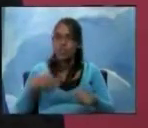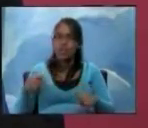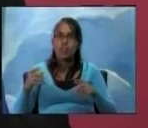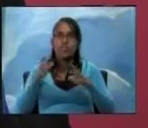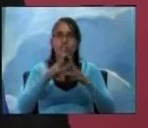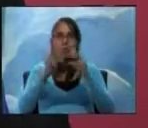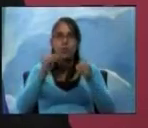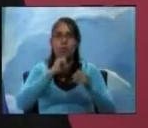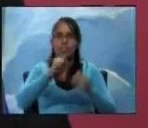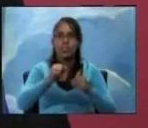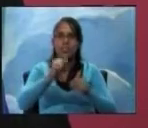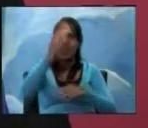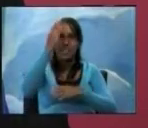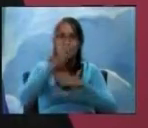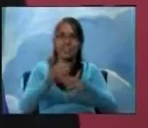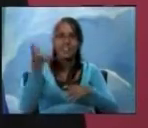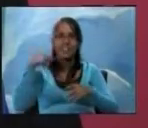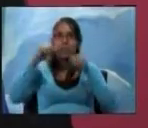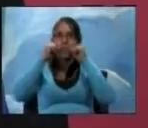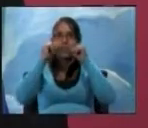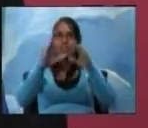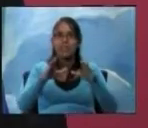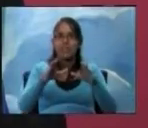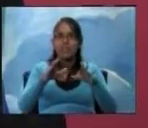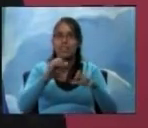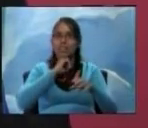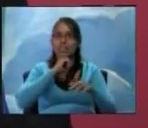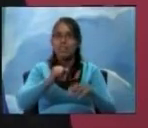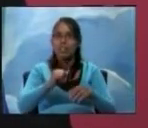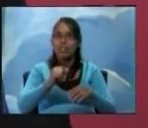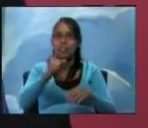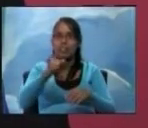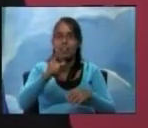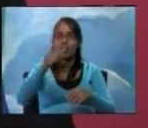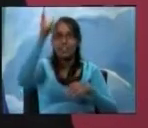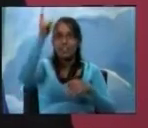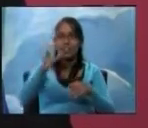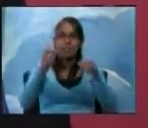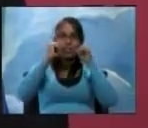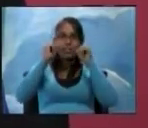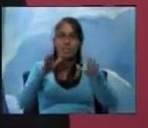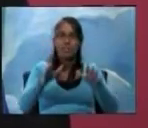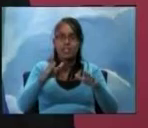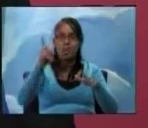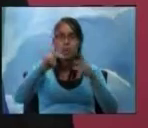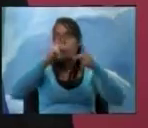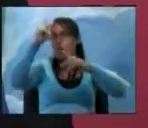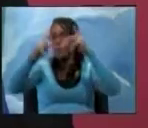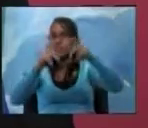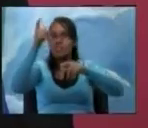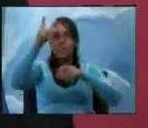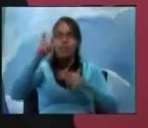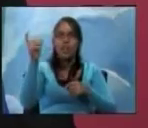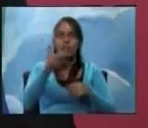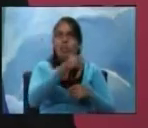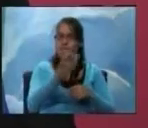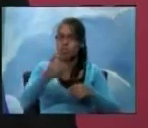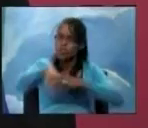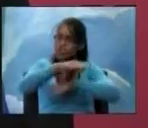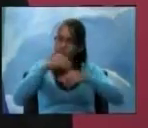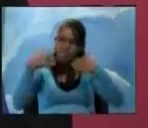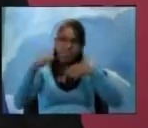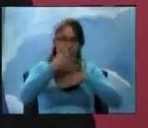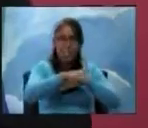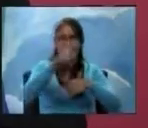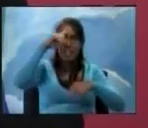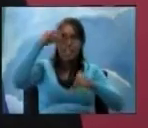su vida. Dios quiere que usted sea bendecido en todos los aspectos, que usted sea bendecido, sea prosperado, sea de las personas sobresalientes en